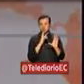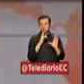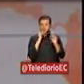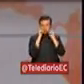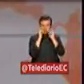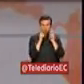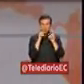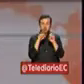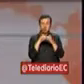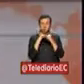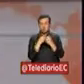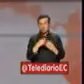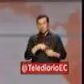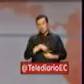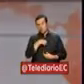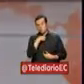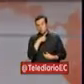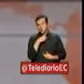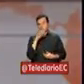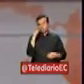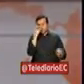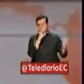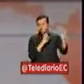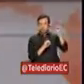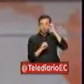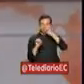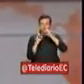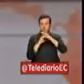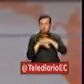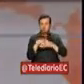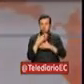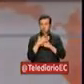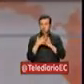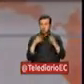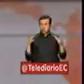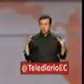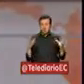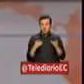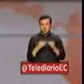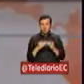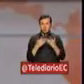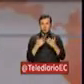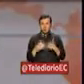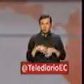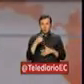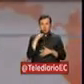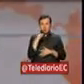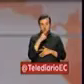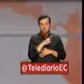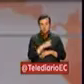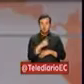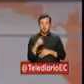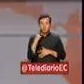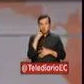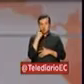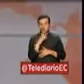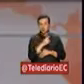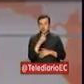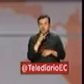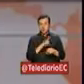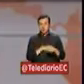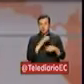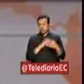vigilancia de la sociedad civil, con observación externa, de tal manera que podamos tener en el tiempo